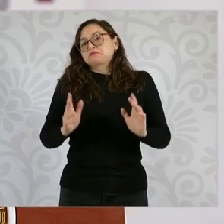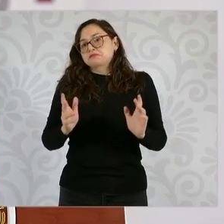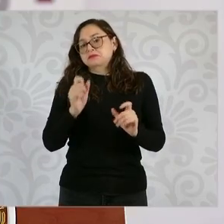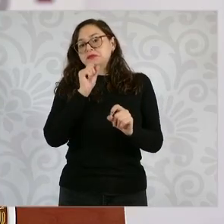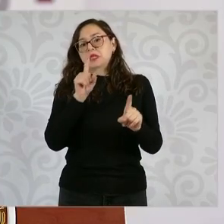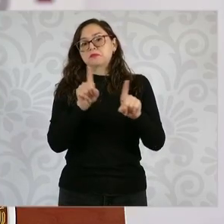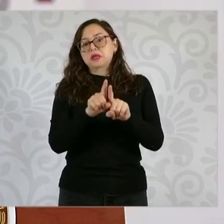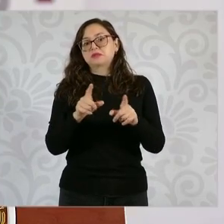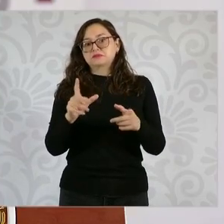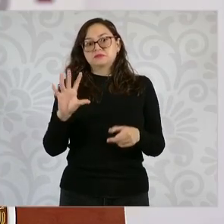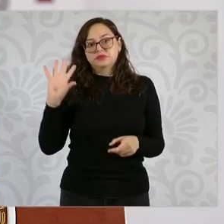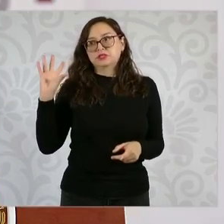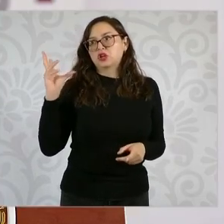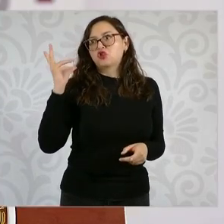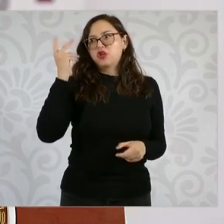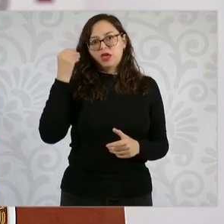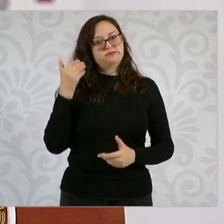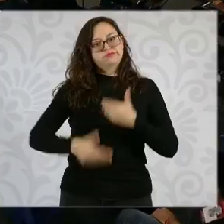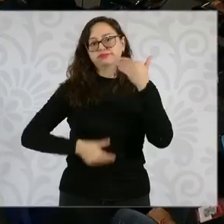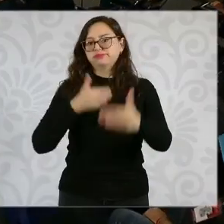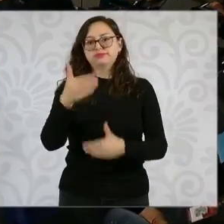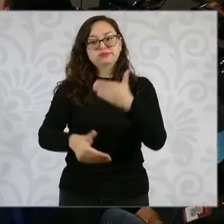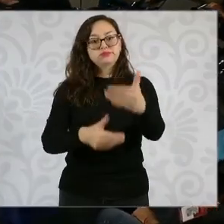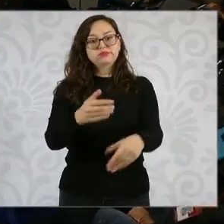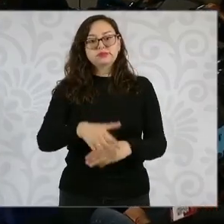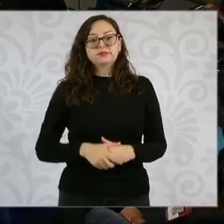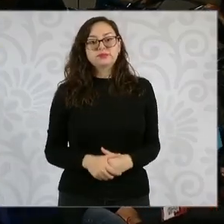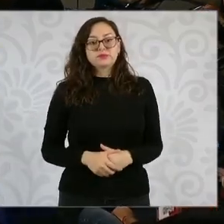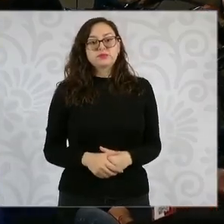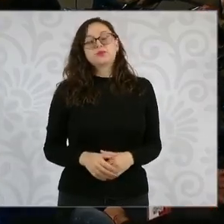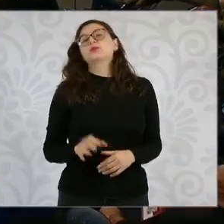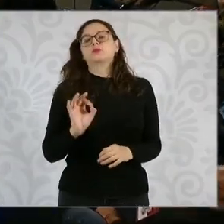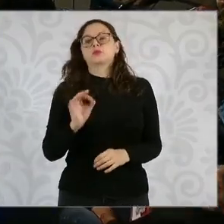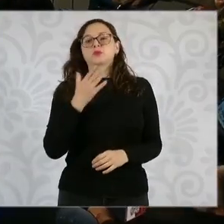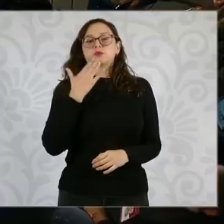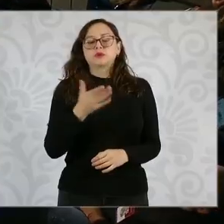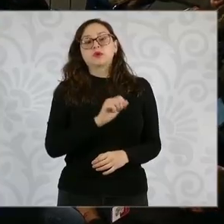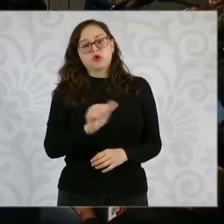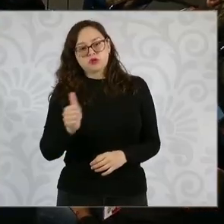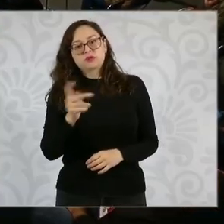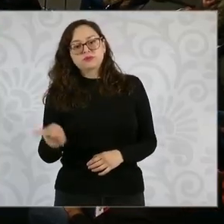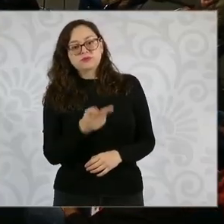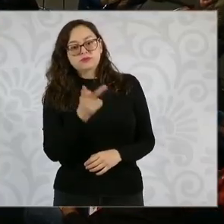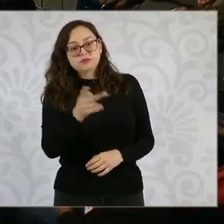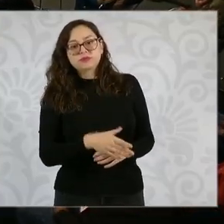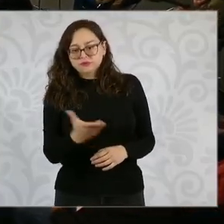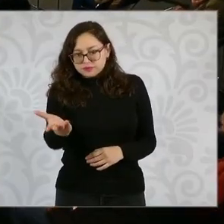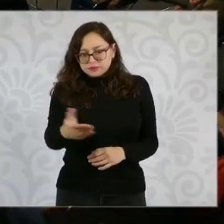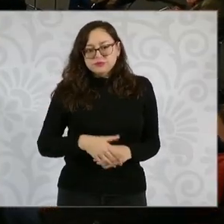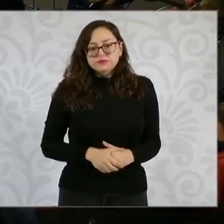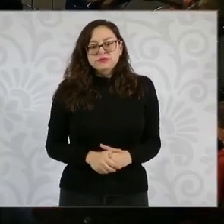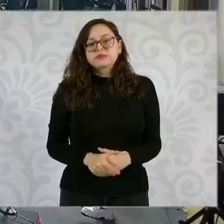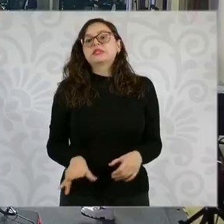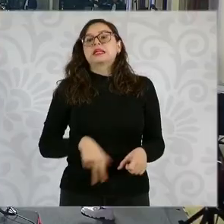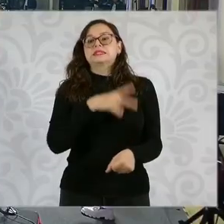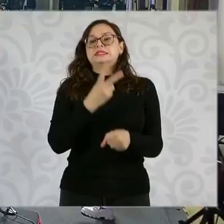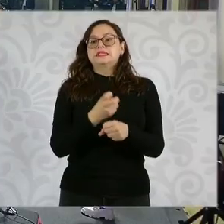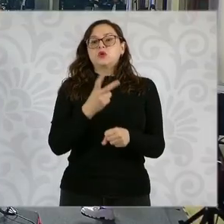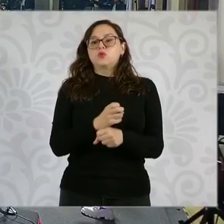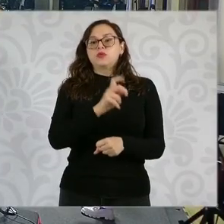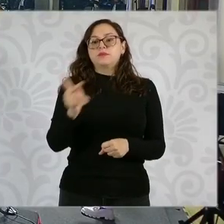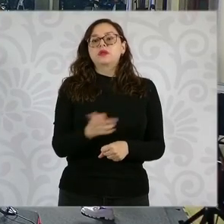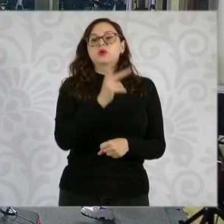generar transferencias tecnológicas, que es muy importante. Bueno, otra más. En una segunda pregunta, el